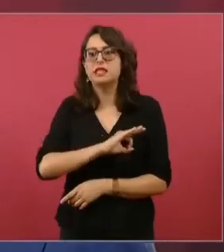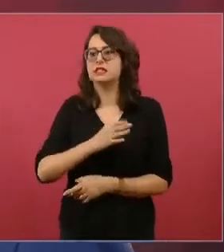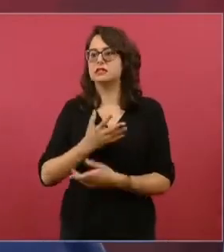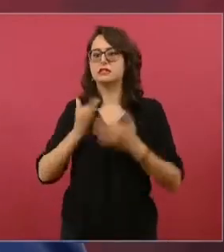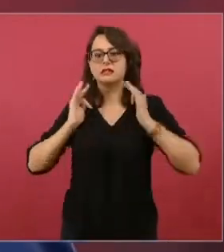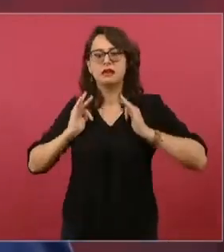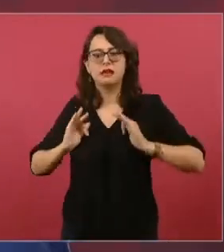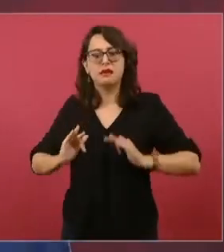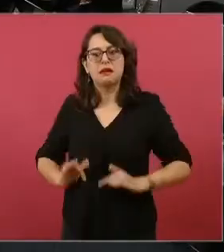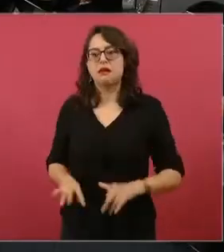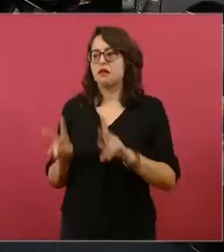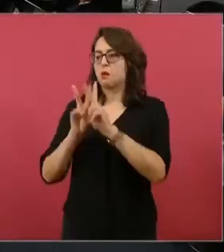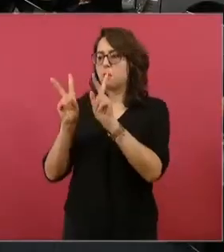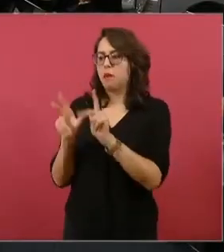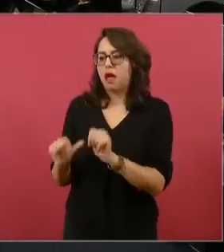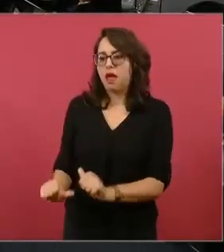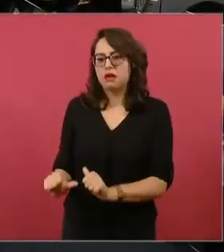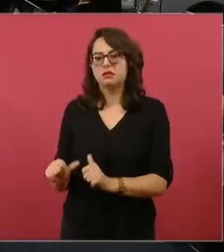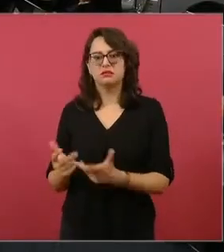tragedias,